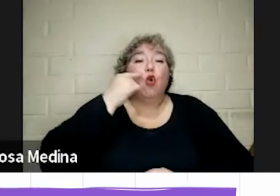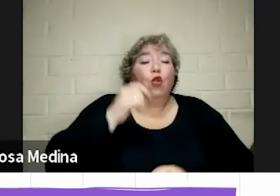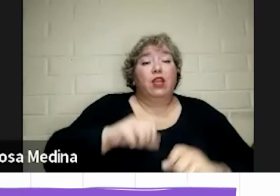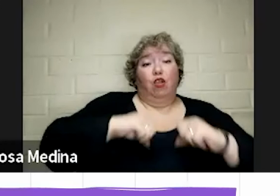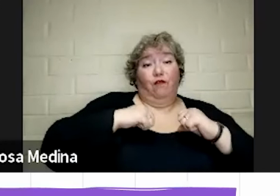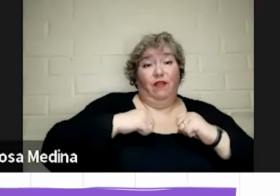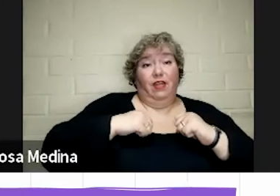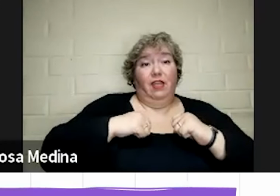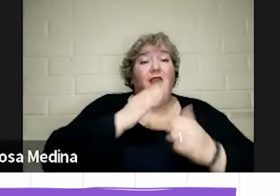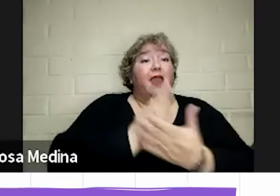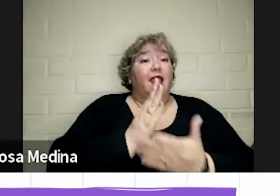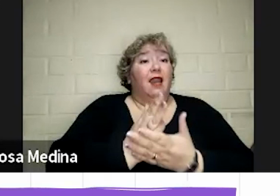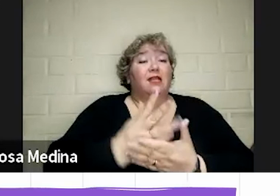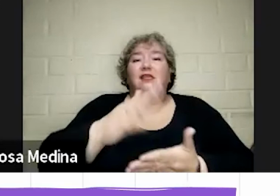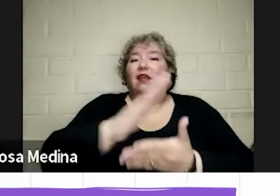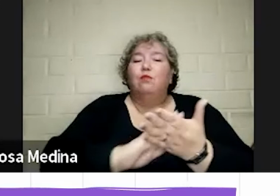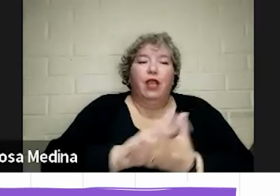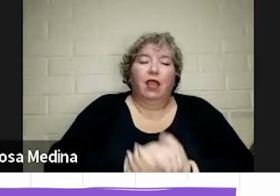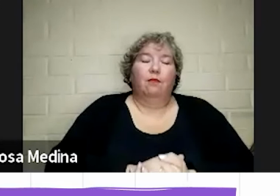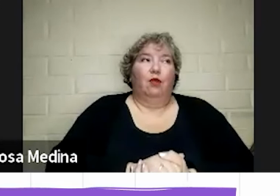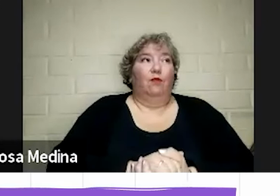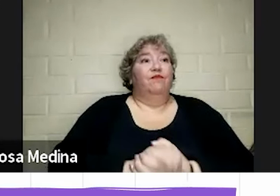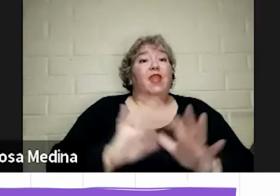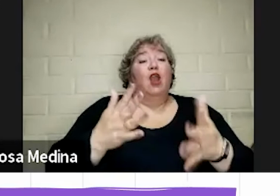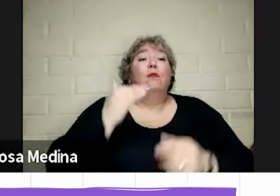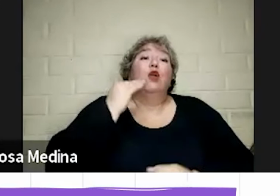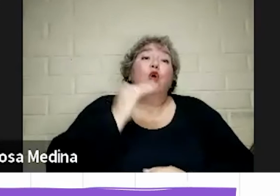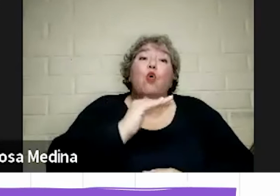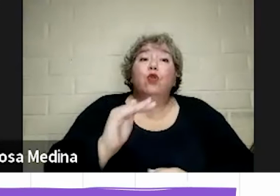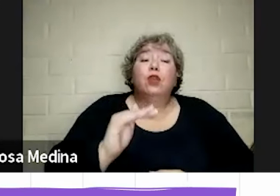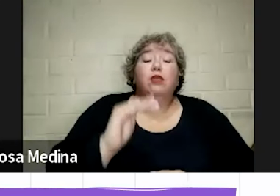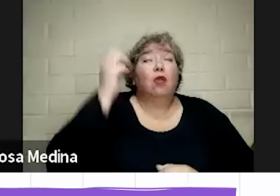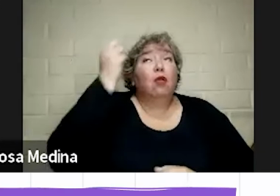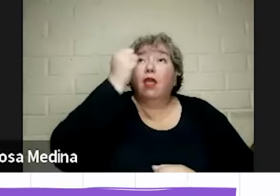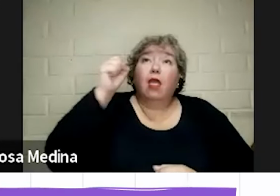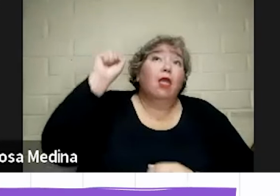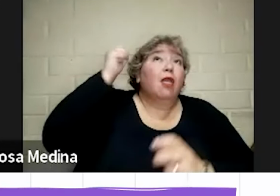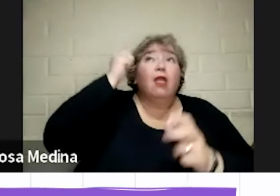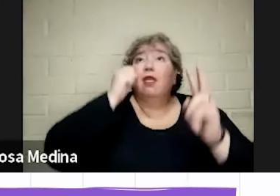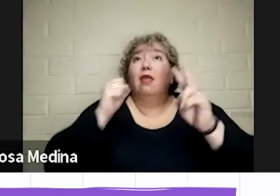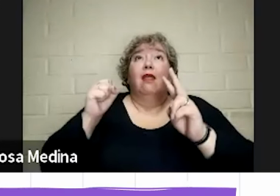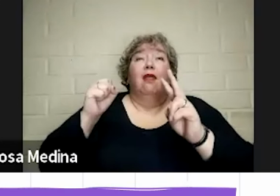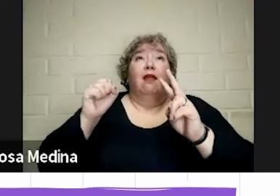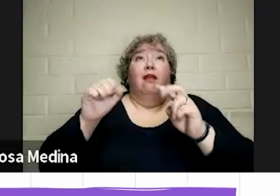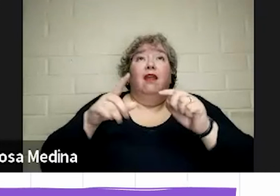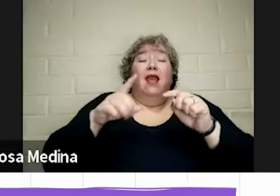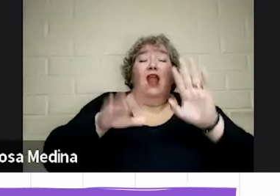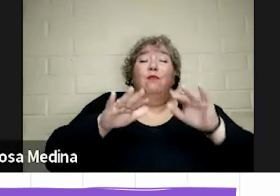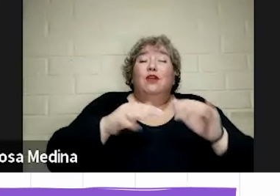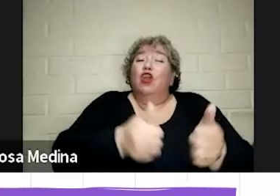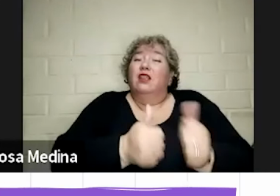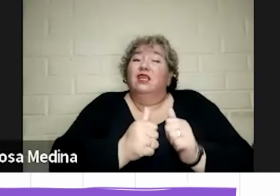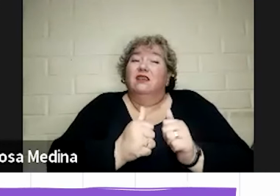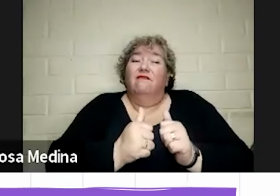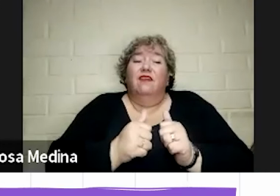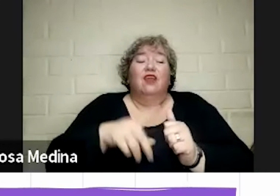clases. Por ejemplo, a lo mejor un niño distraído tiene desafíos a nivel de inhibición cognitiva, de